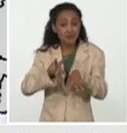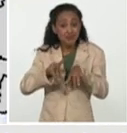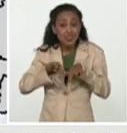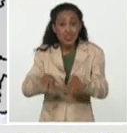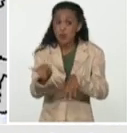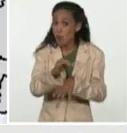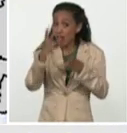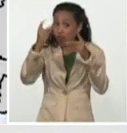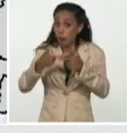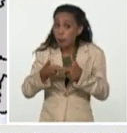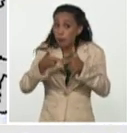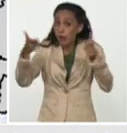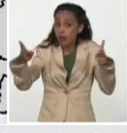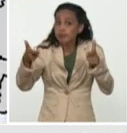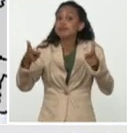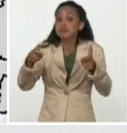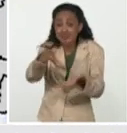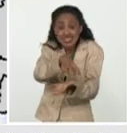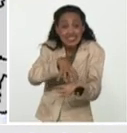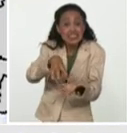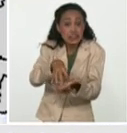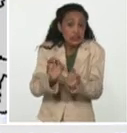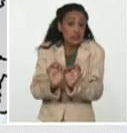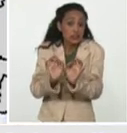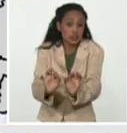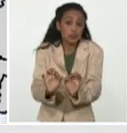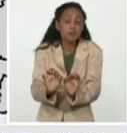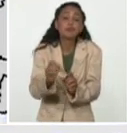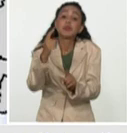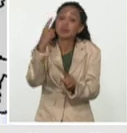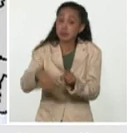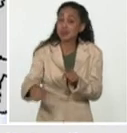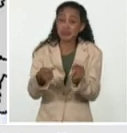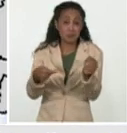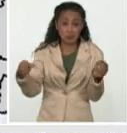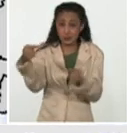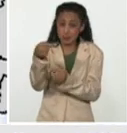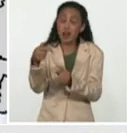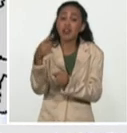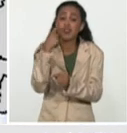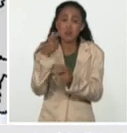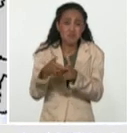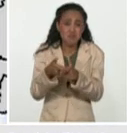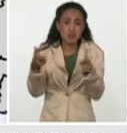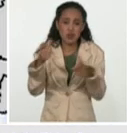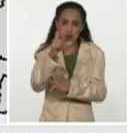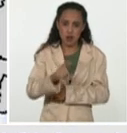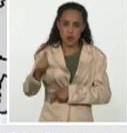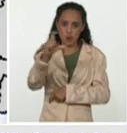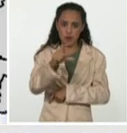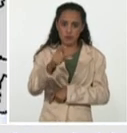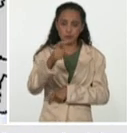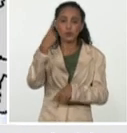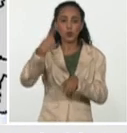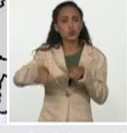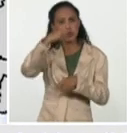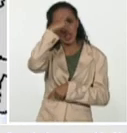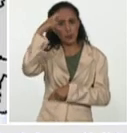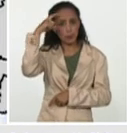número importante, pues realmente ha tenido un incremento. Santi Espíritus